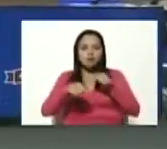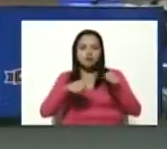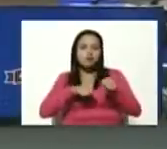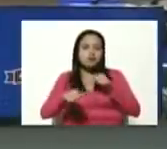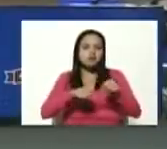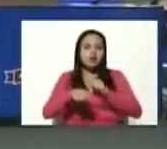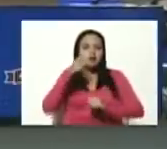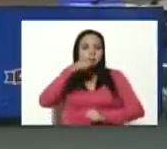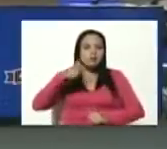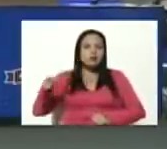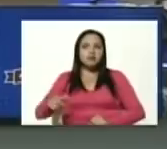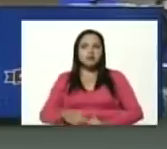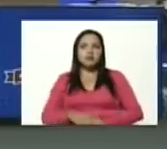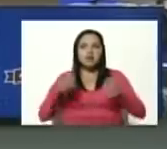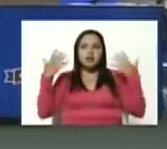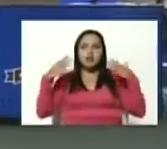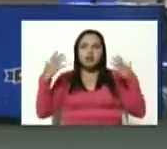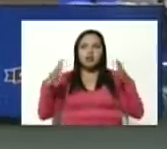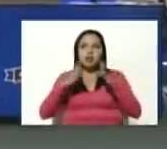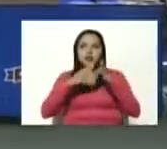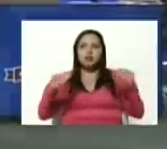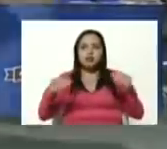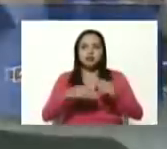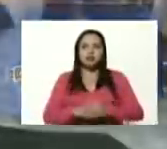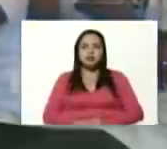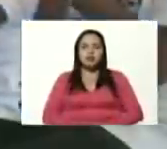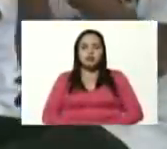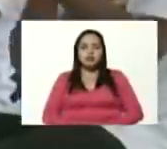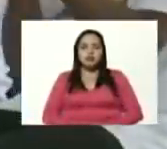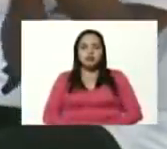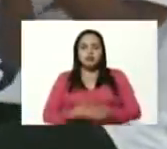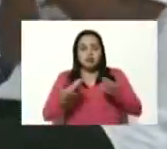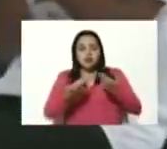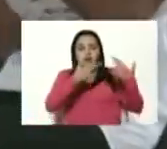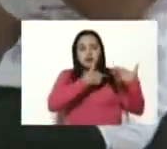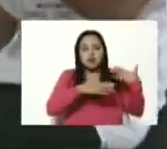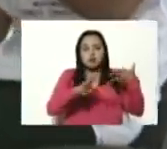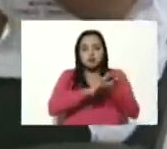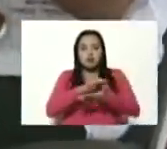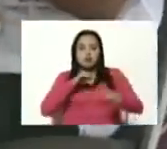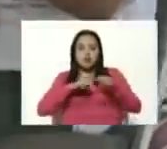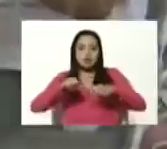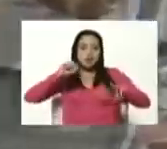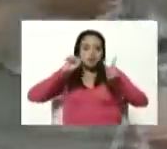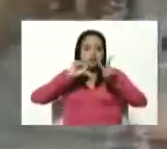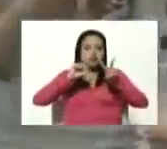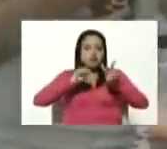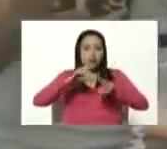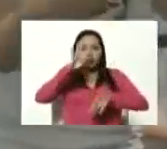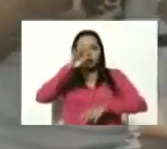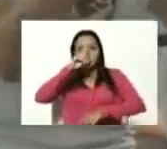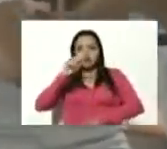pueblo. Un aplauso a todos los brigadistas que han estado en el movimiento Somos Venezuela de estos 4 años.